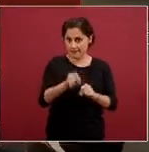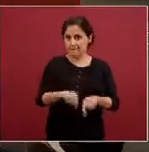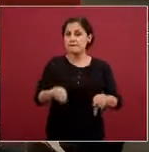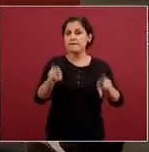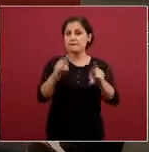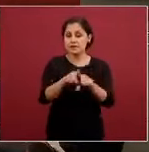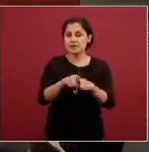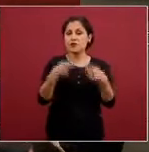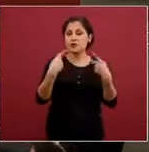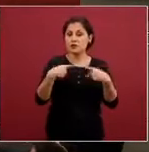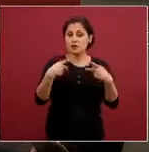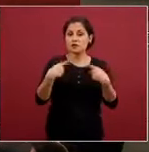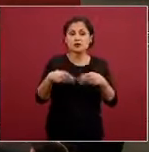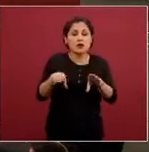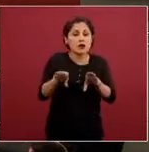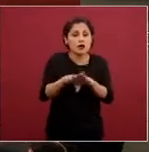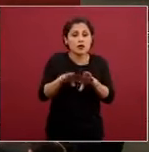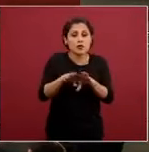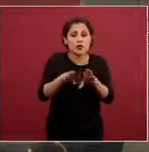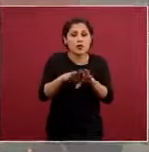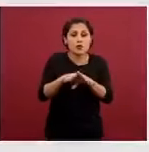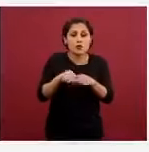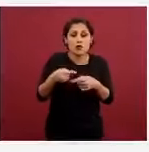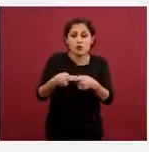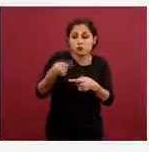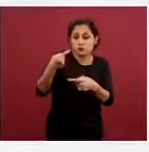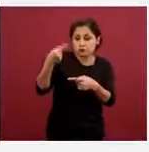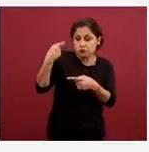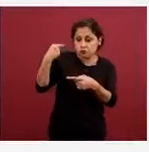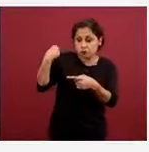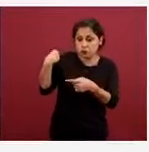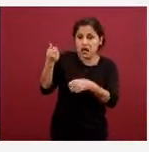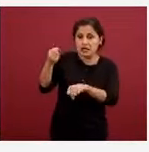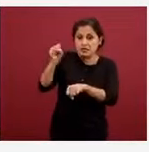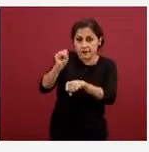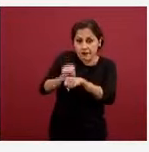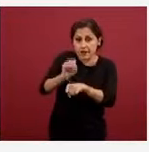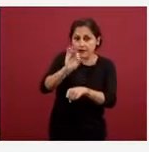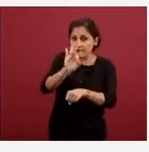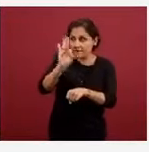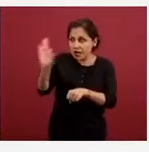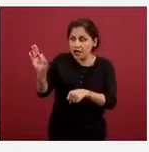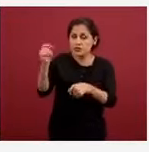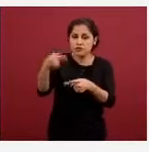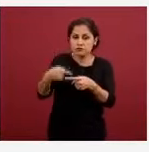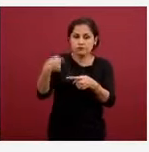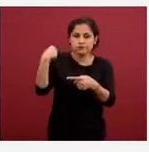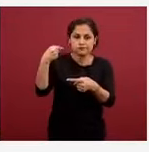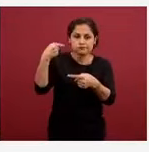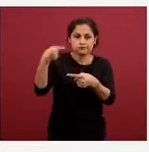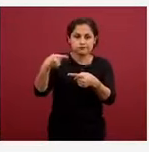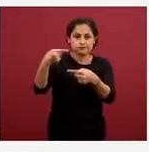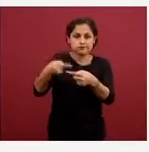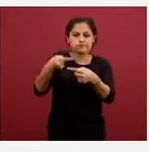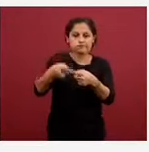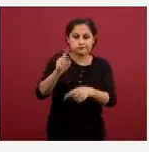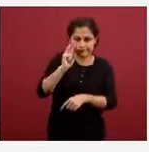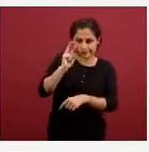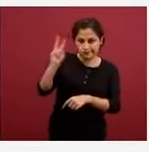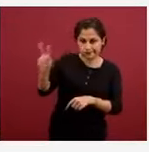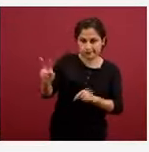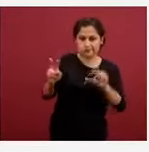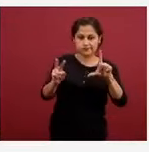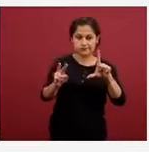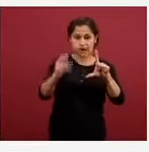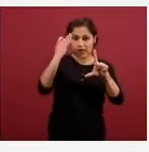función de las últimas semanas. Y entonces podemos ver cómo a medida que va avanzando